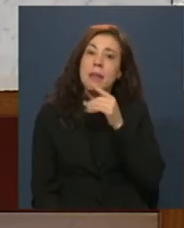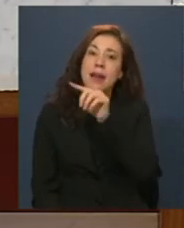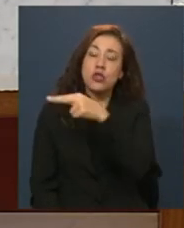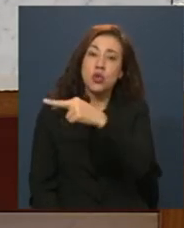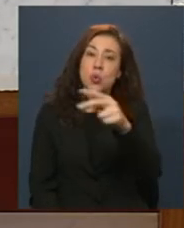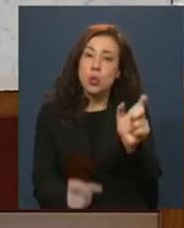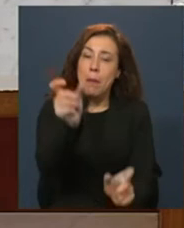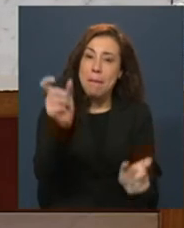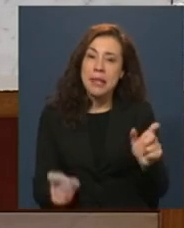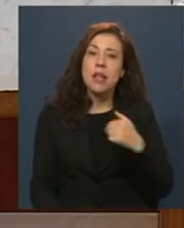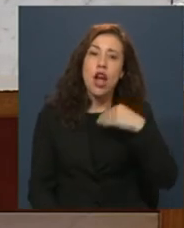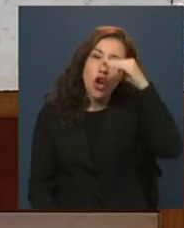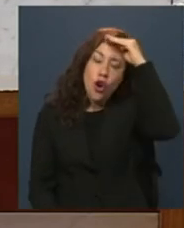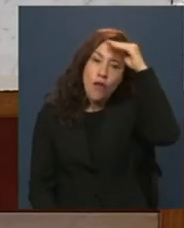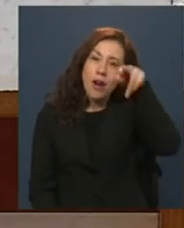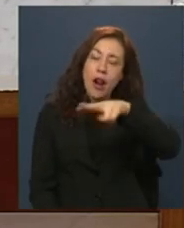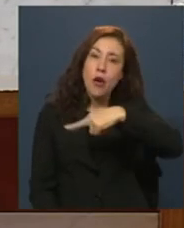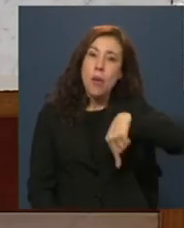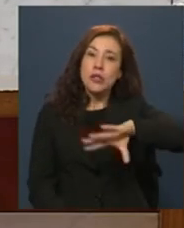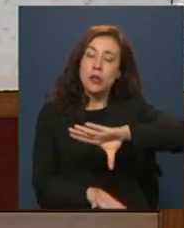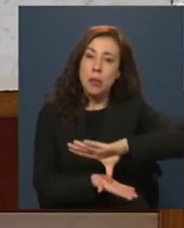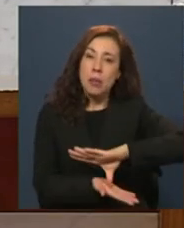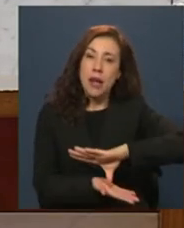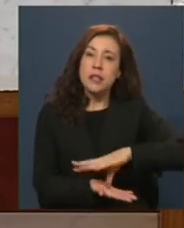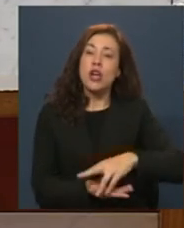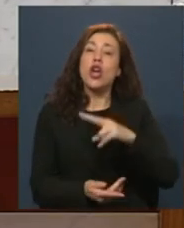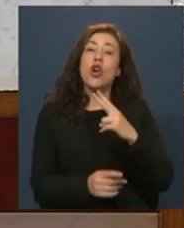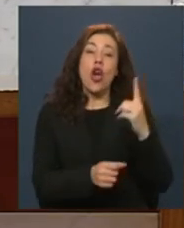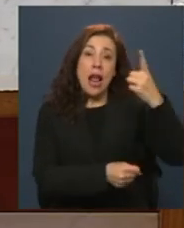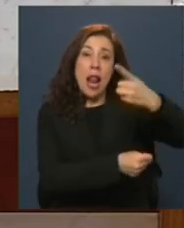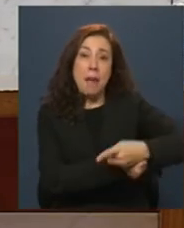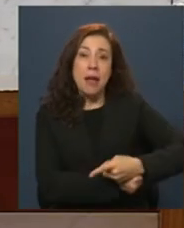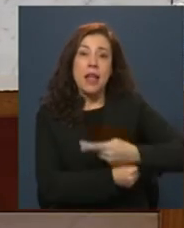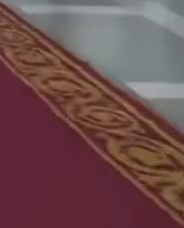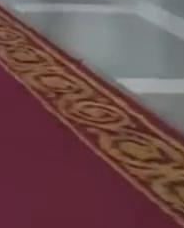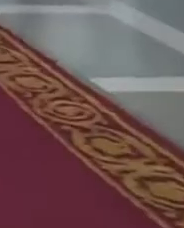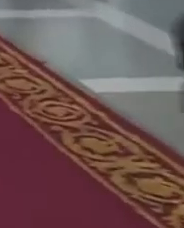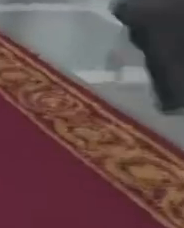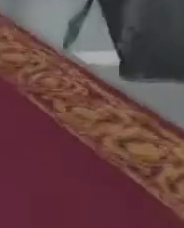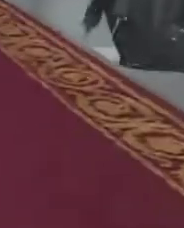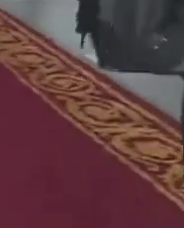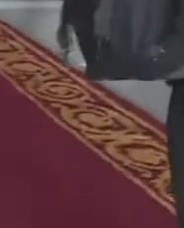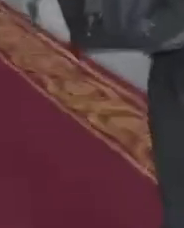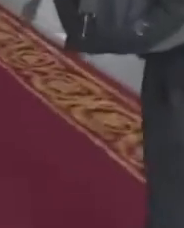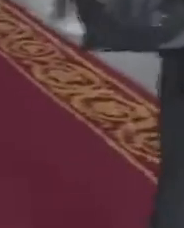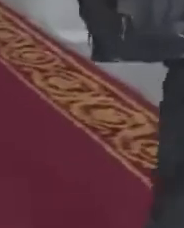Confiamos en nuestro pueblo, en su mandato y en nuestras fortalezas.